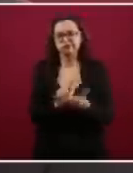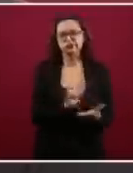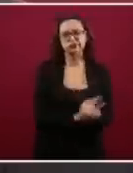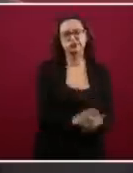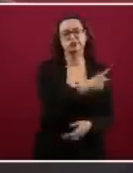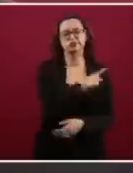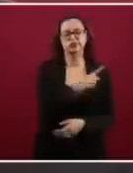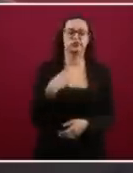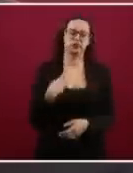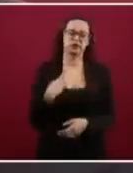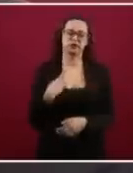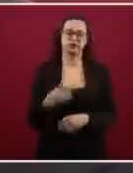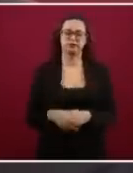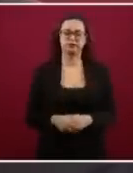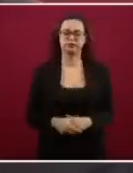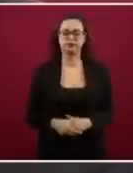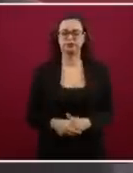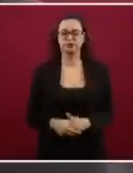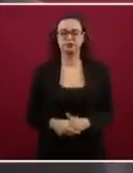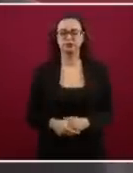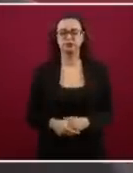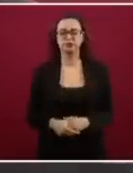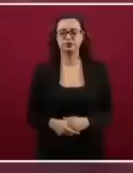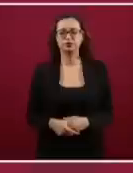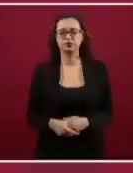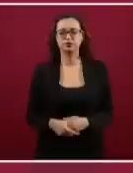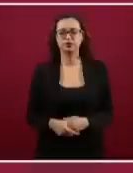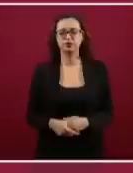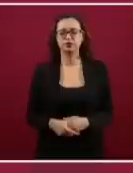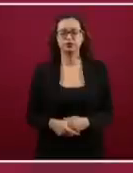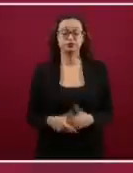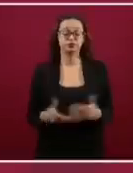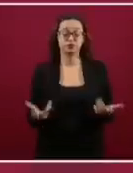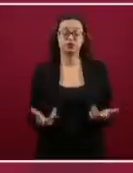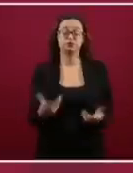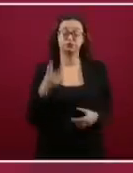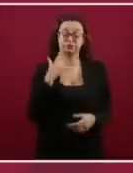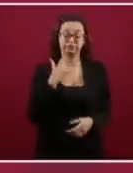Y va a ser de mucho apoyo,